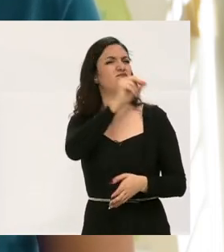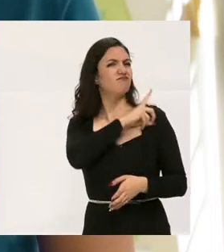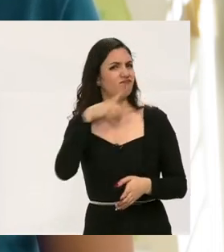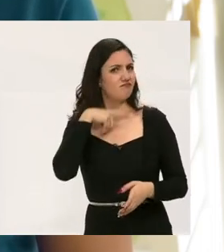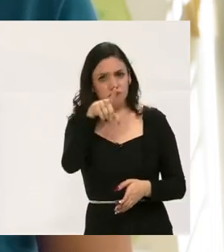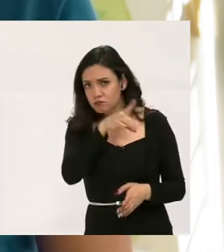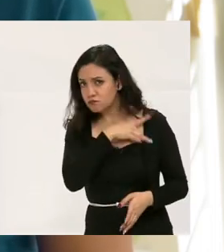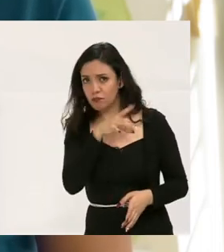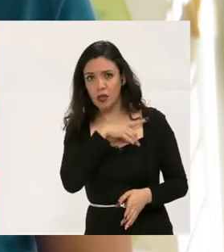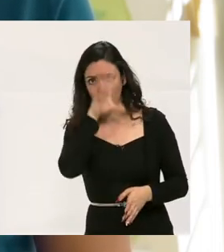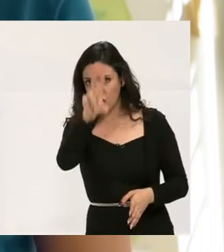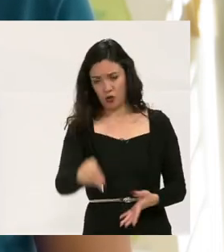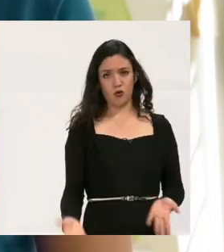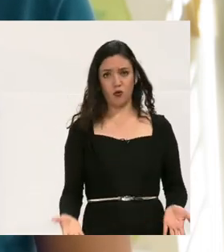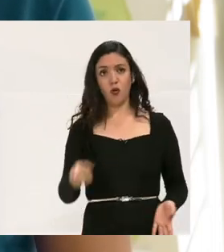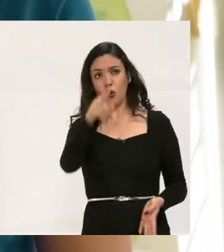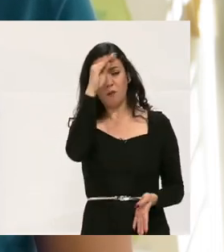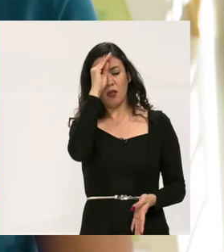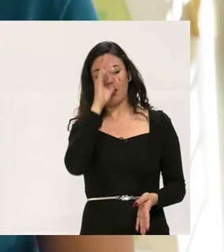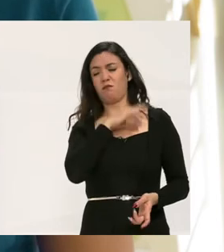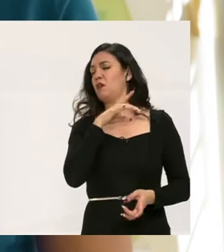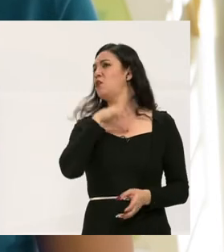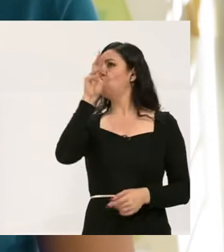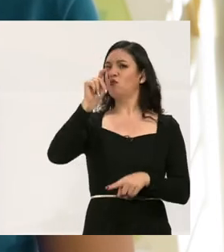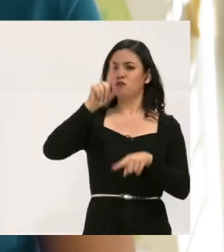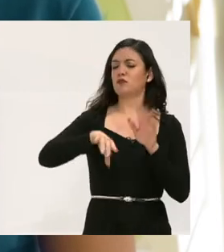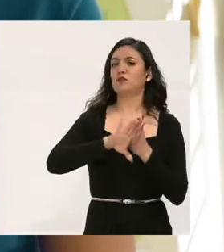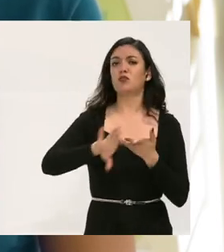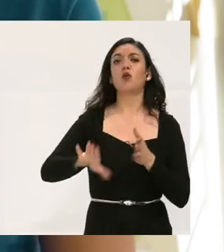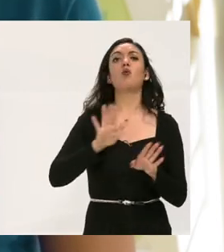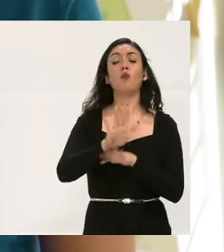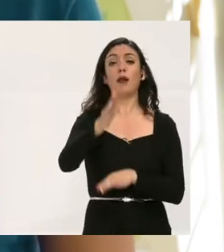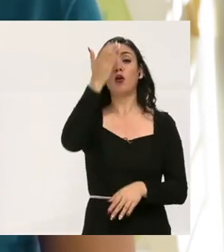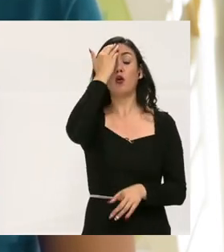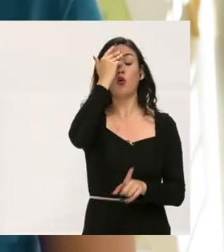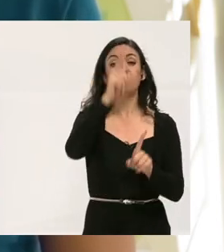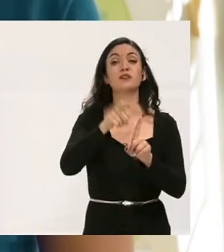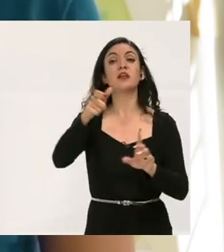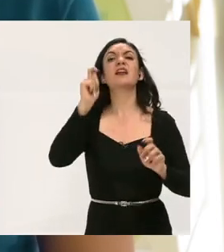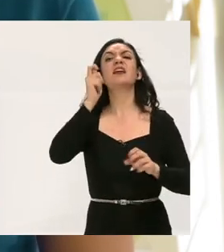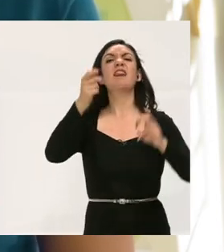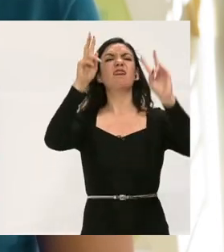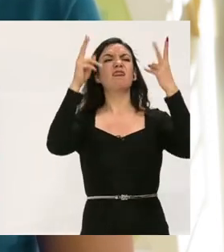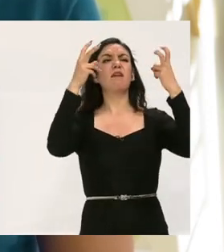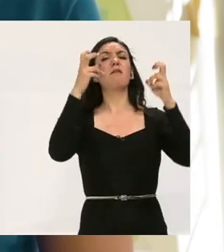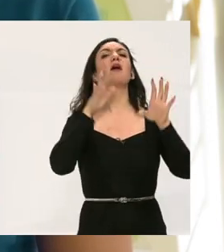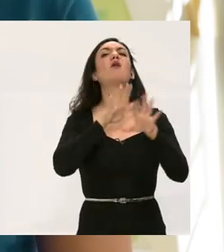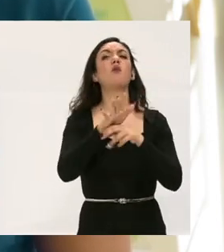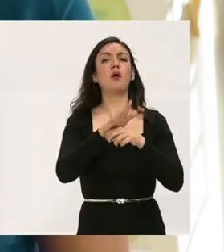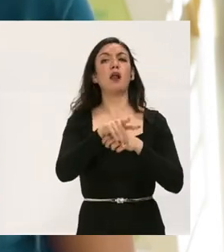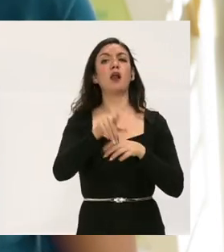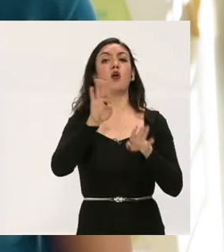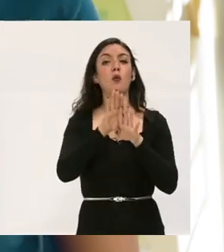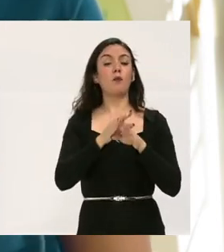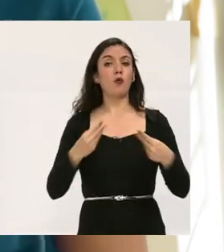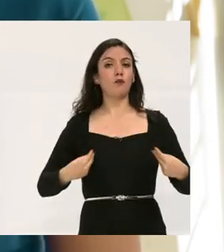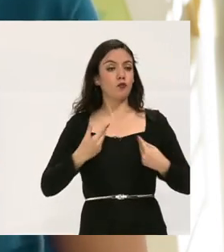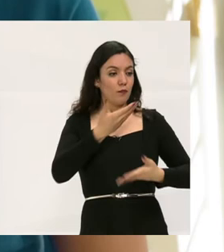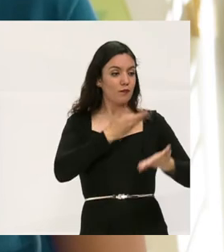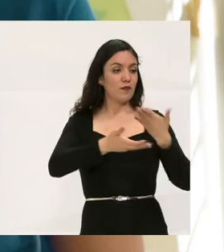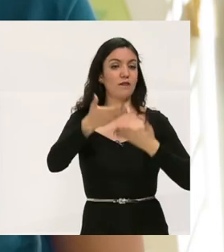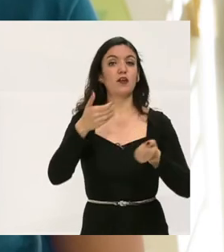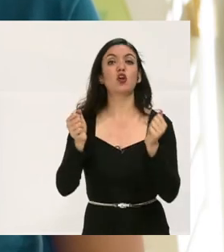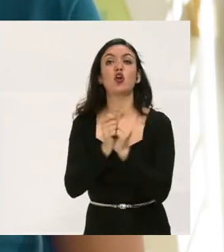pues no tengan miedo no no no hay que tener miedo en el conocer sobre el tema de incluso hasta